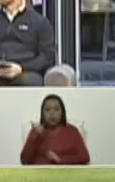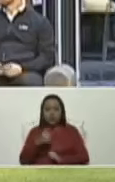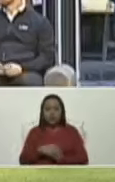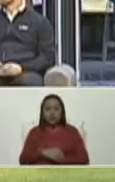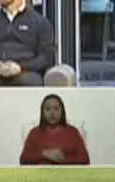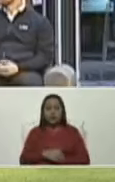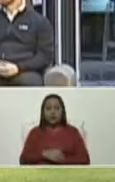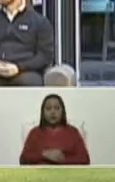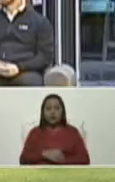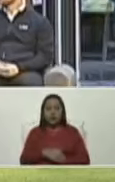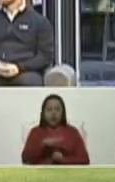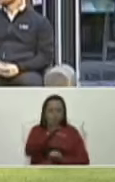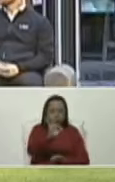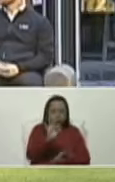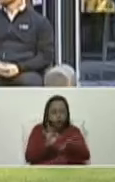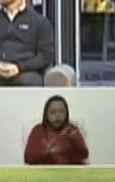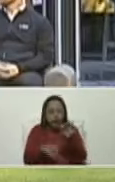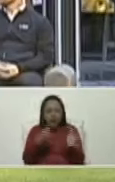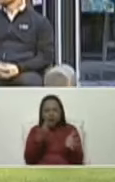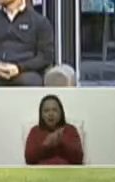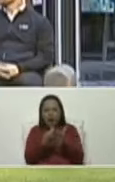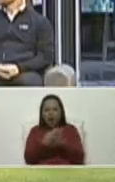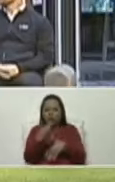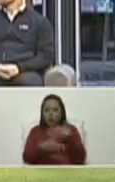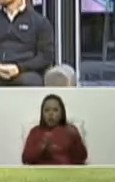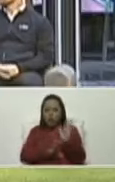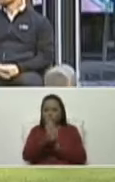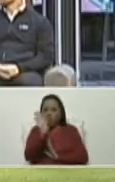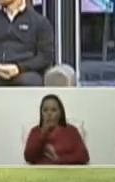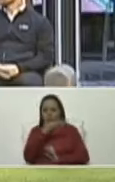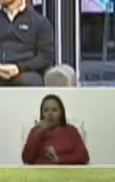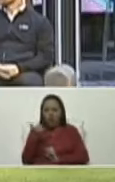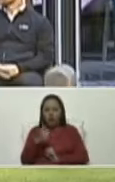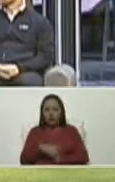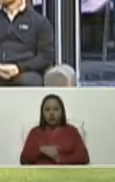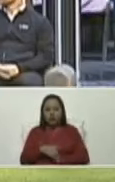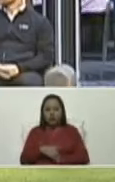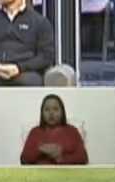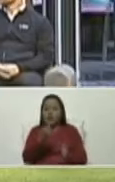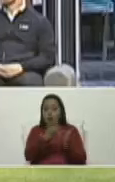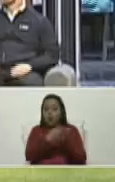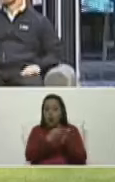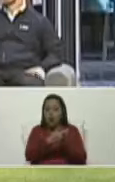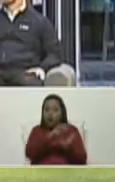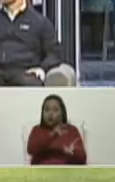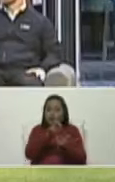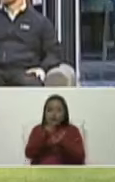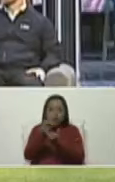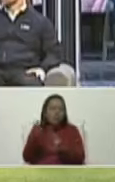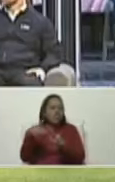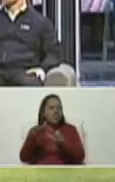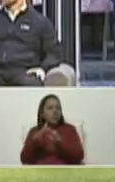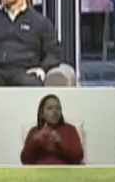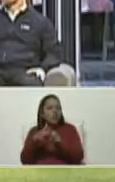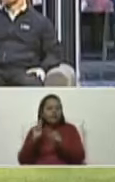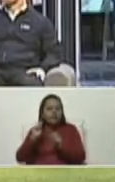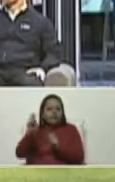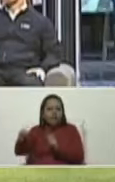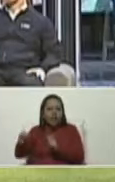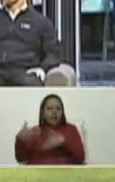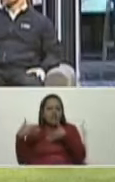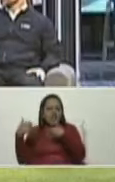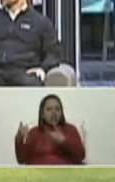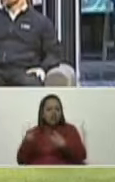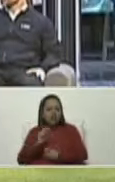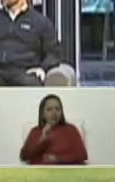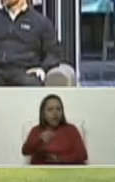la captación de tributos, de impuestos va creciendo, y cada impuesto que se cobra, ¿para dónde va? Para la salud, la